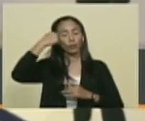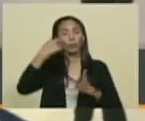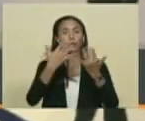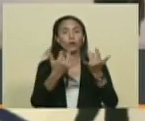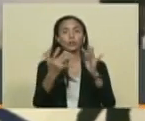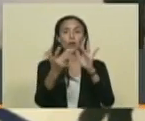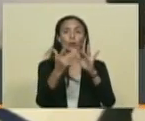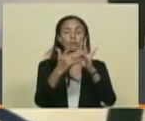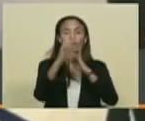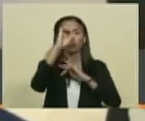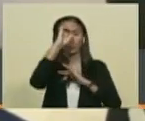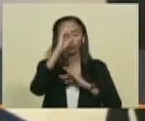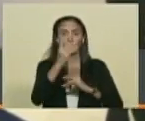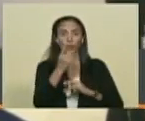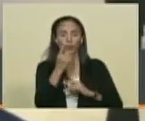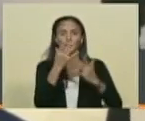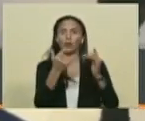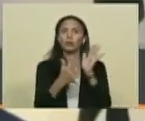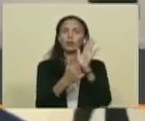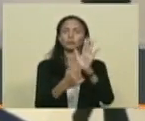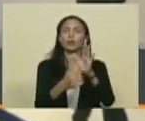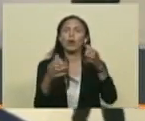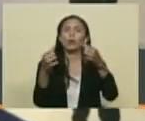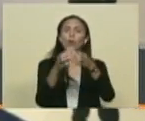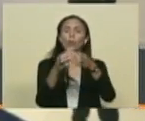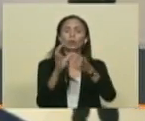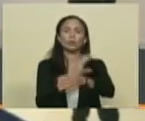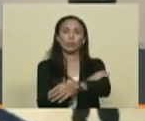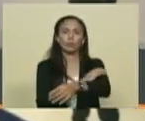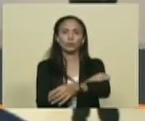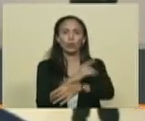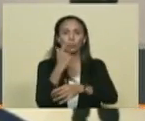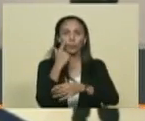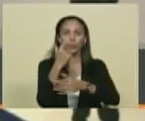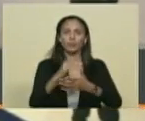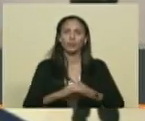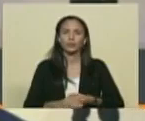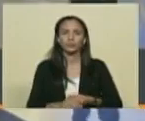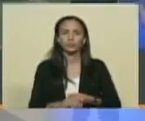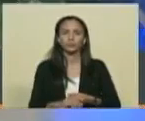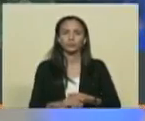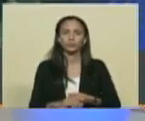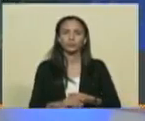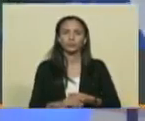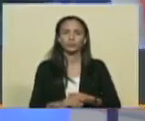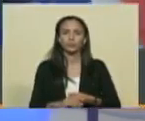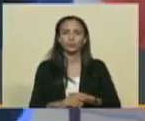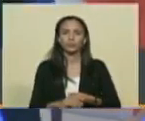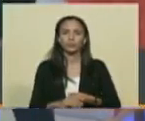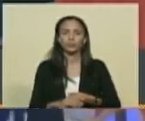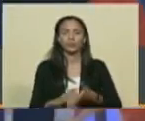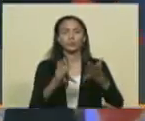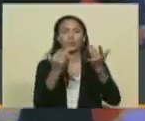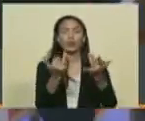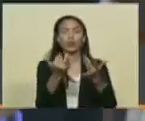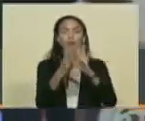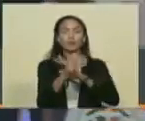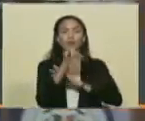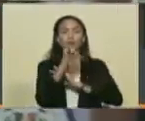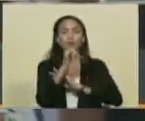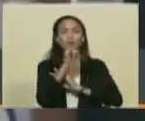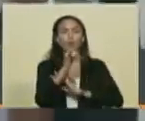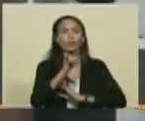y ahora vamos con los representantes de la oposición. Vamos a escucharlos. Los representantes, me están informando que los representantes,